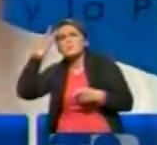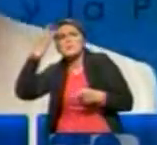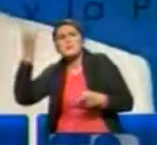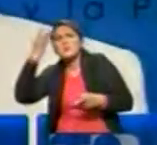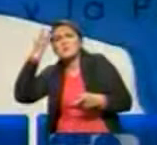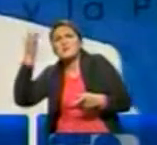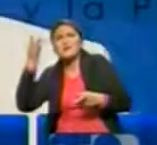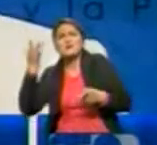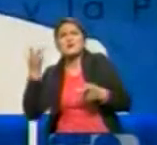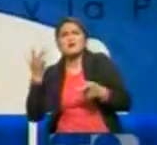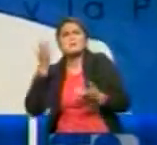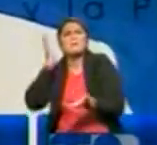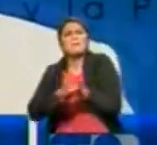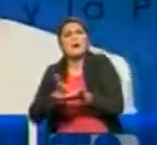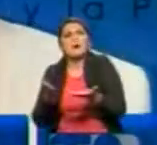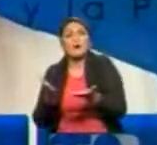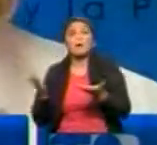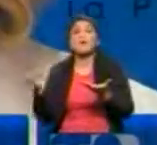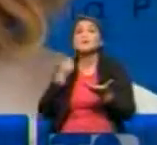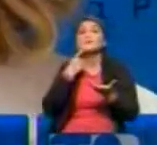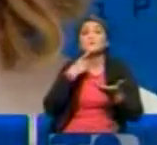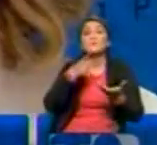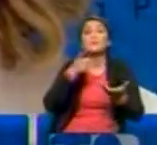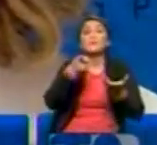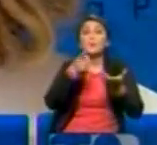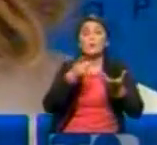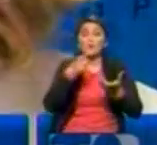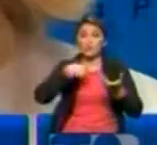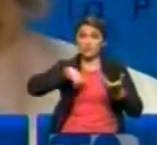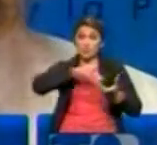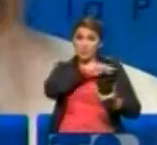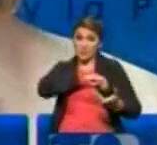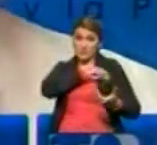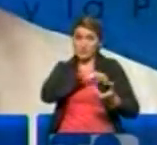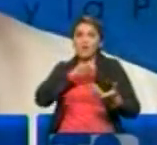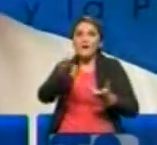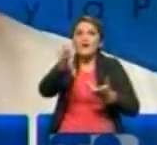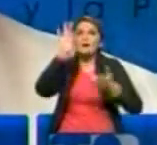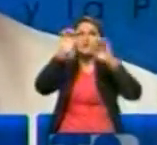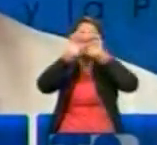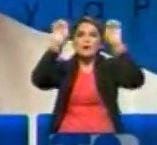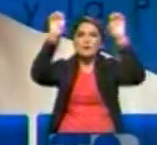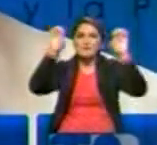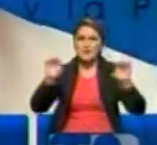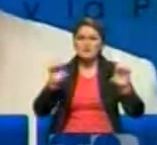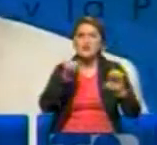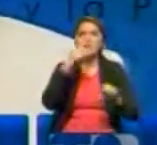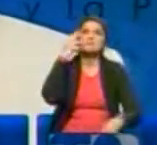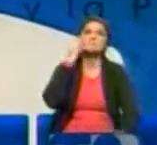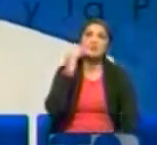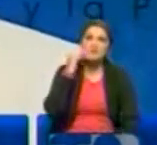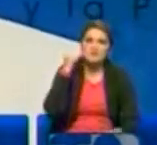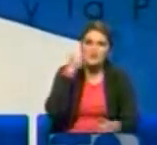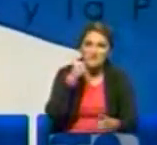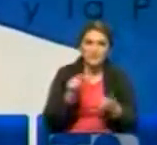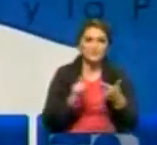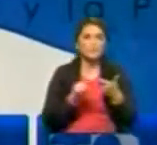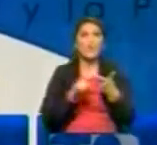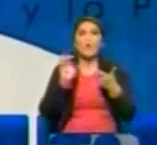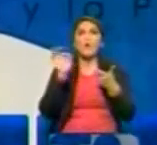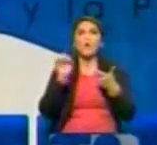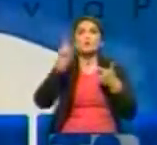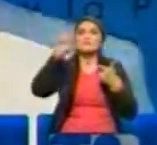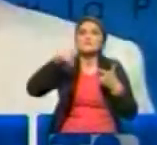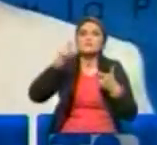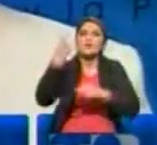técnico. Pidieron también que por qué solicitamos experiencia en la recolección de un número determinado de toneladas